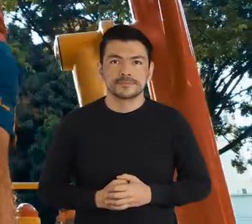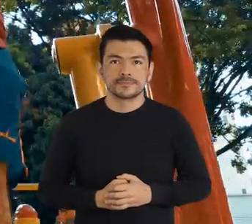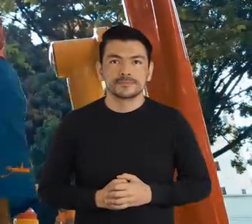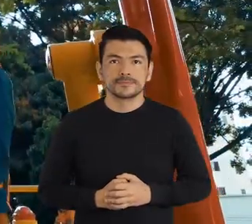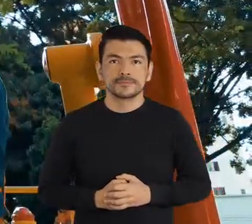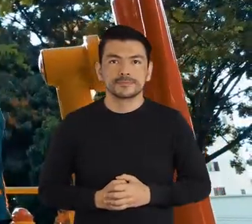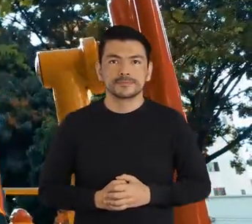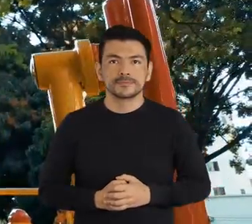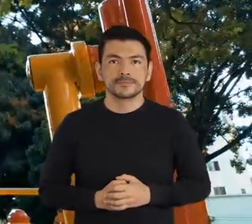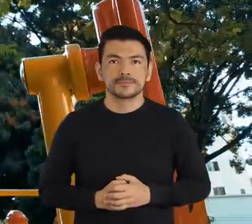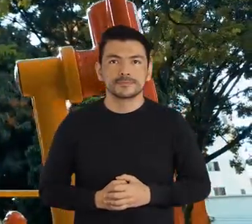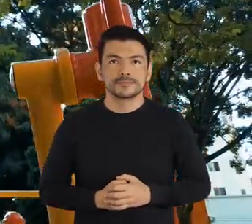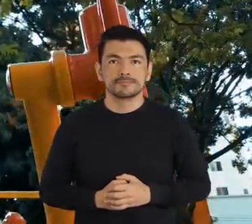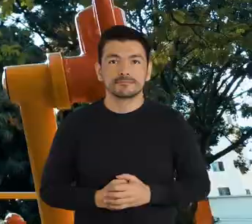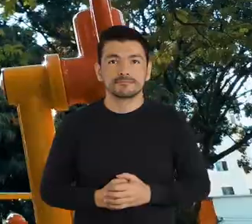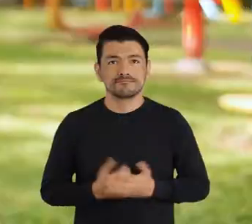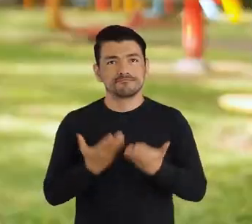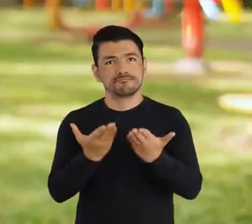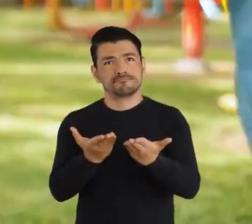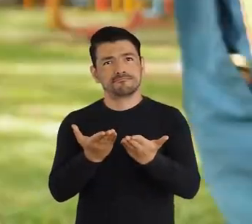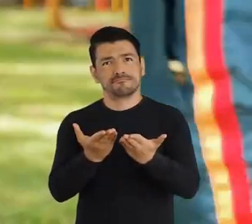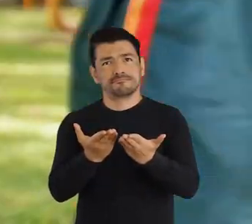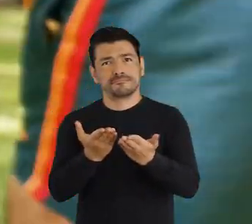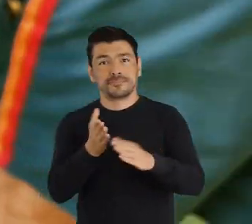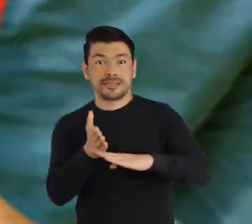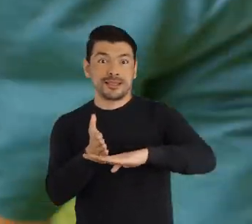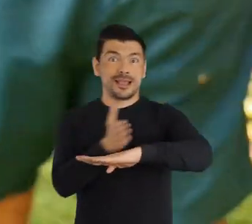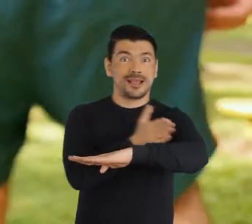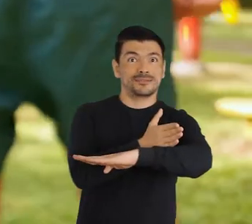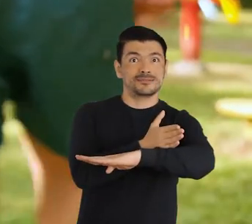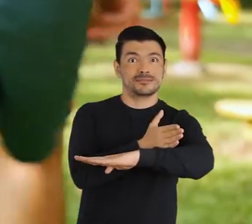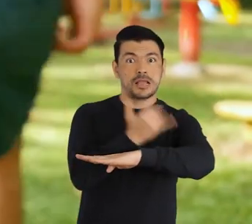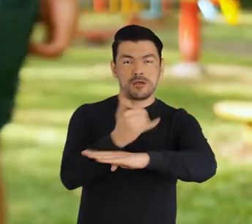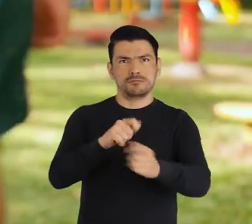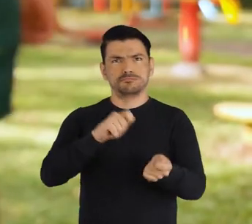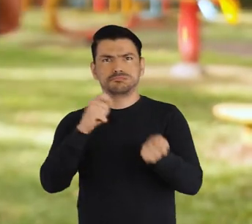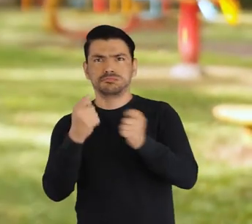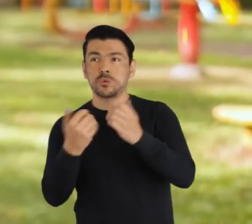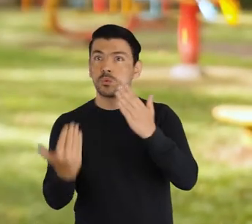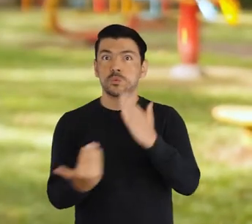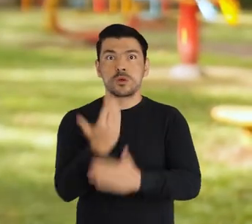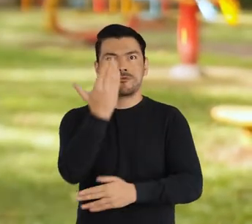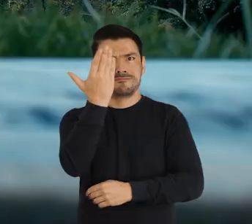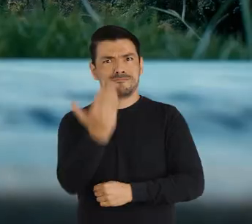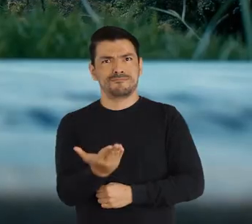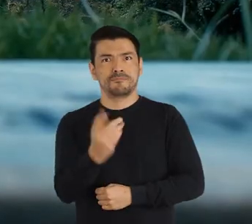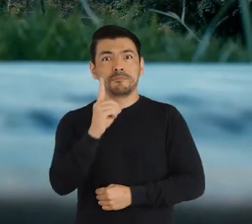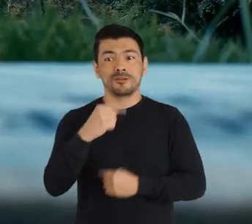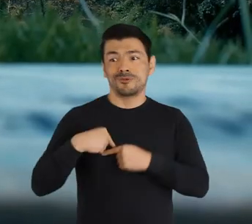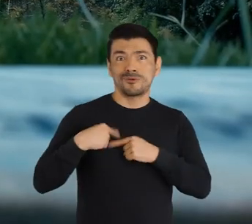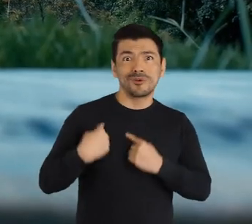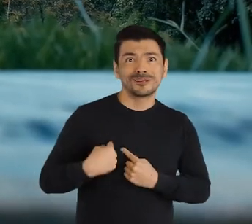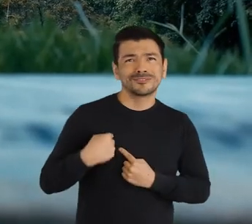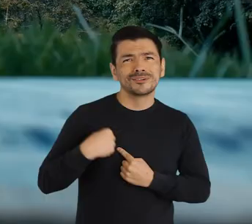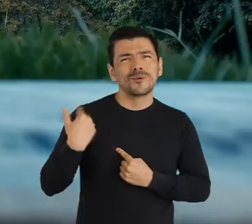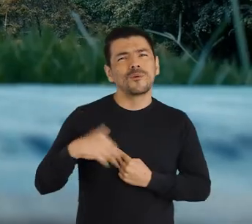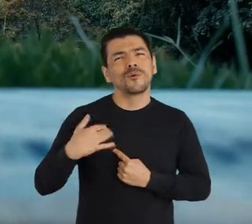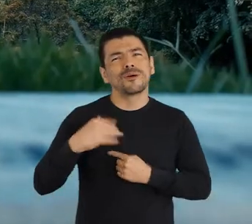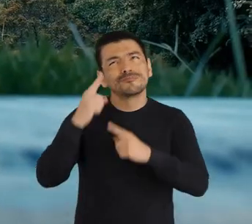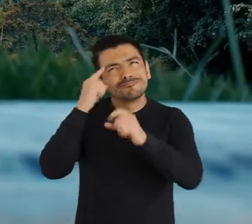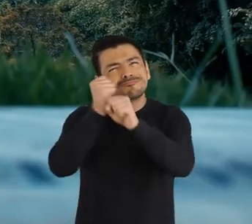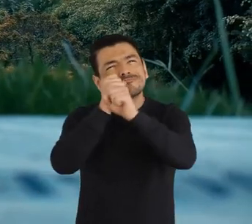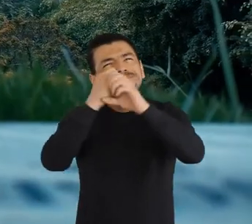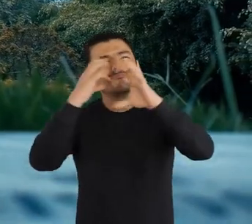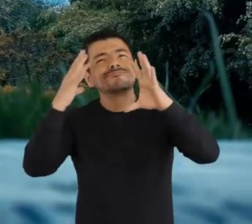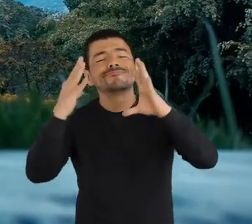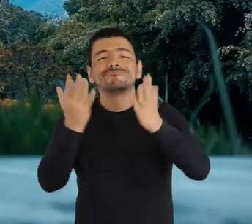Hoy eres un nuevo Dairo. Tu corazón está lleno de sueños. Mientras puedas, ve por ellos, hijo mío. Acá te espero.